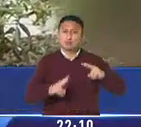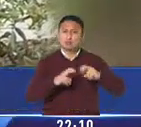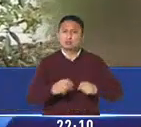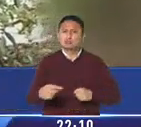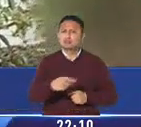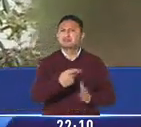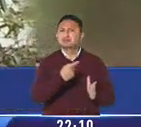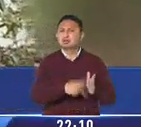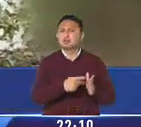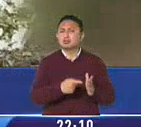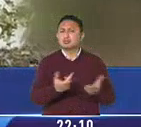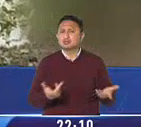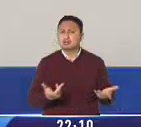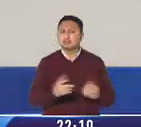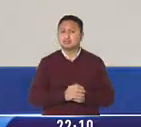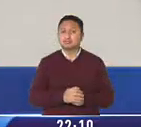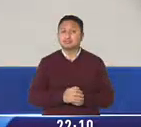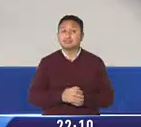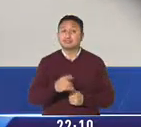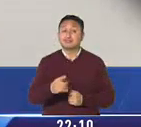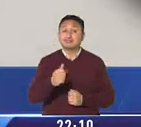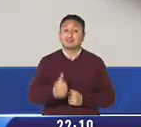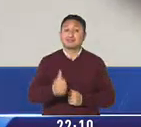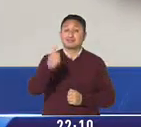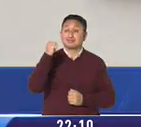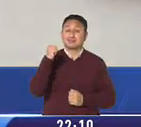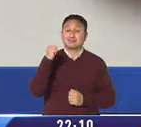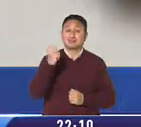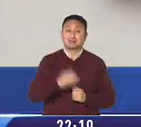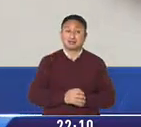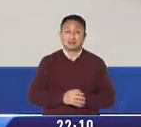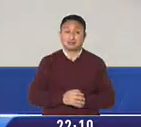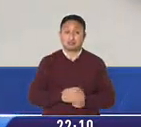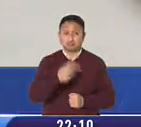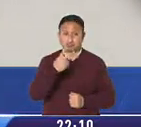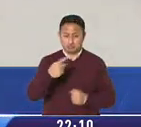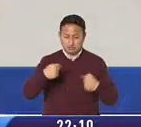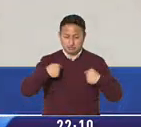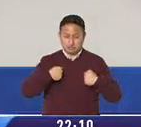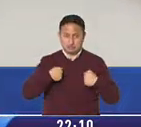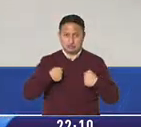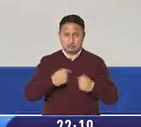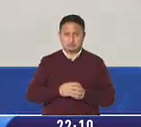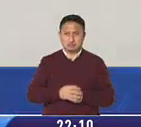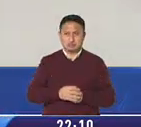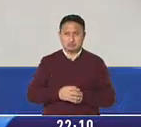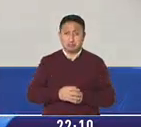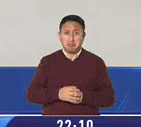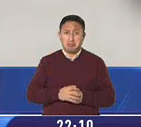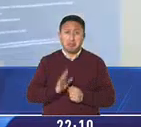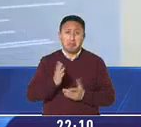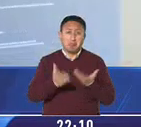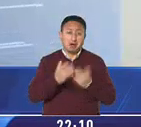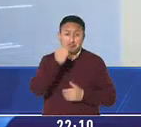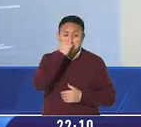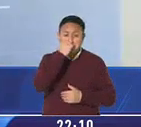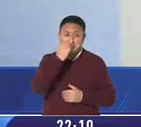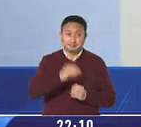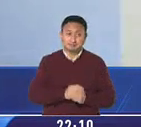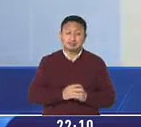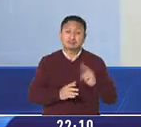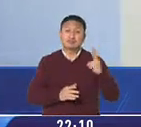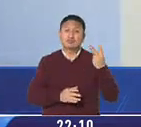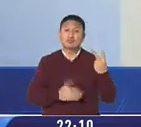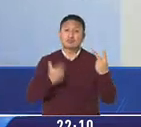verdaderas causas de su muerte, ya que en la parte trasera de su boxer se observan manchas de lo que parecería ser sangre. Mientras que el